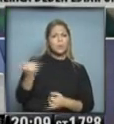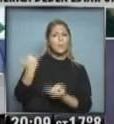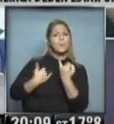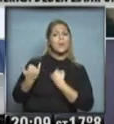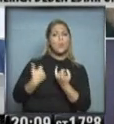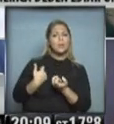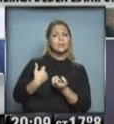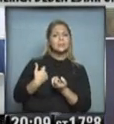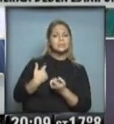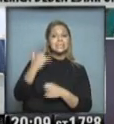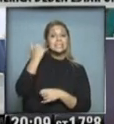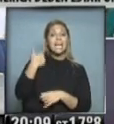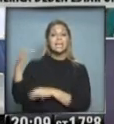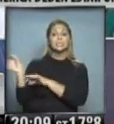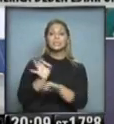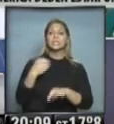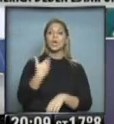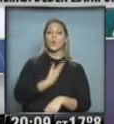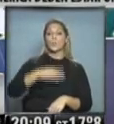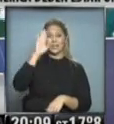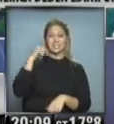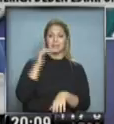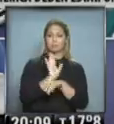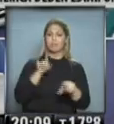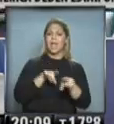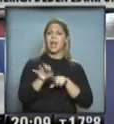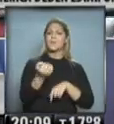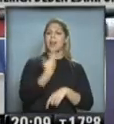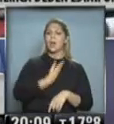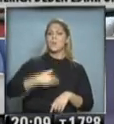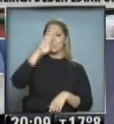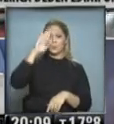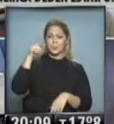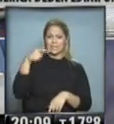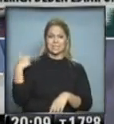llegó la hermana presidenta de Argentina. Un aplauso para la hermana presidenta de Argentina.